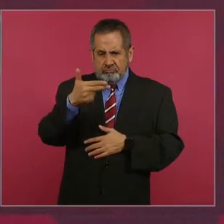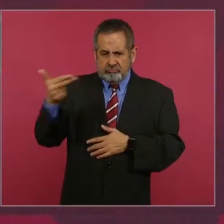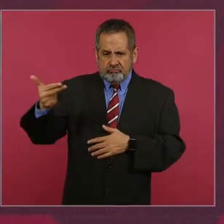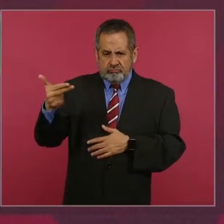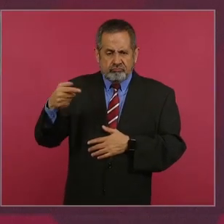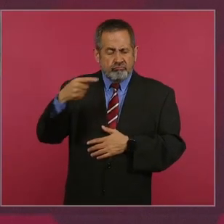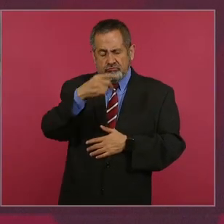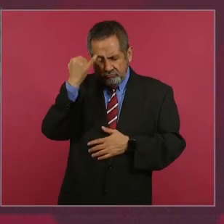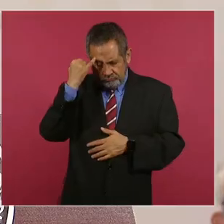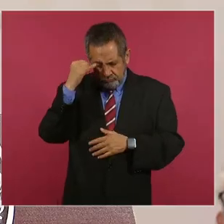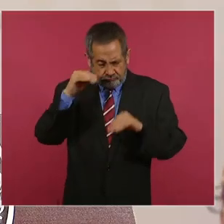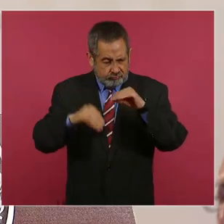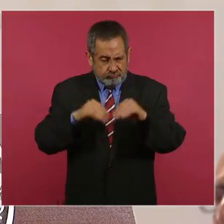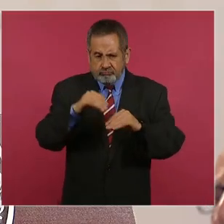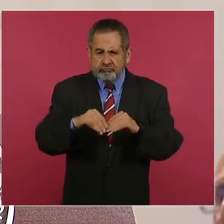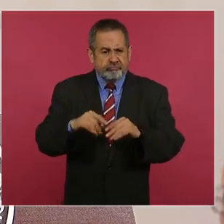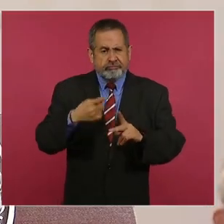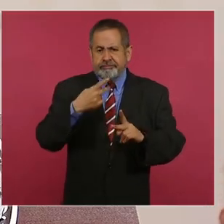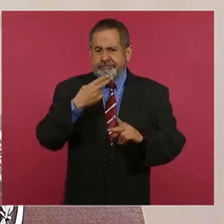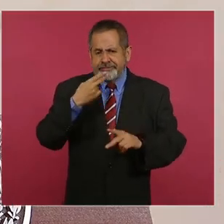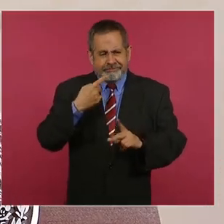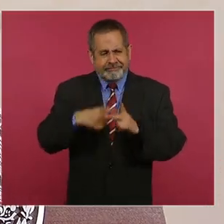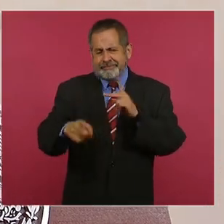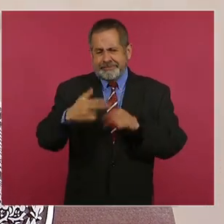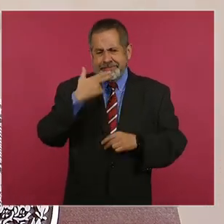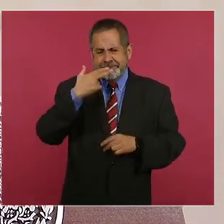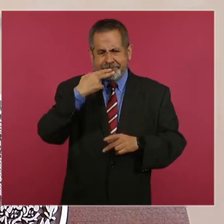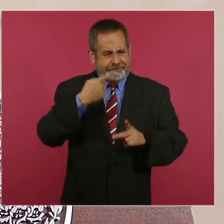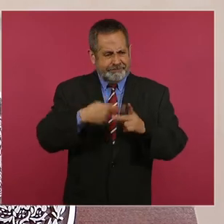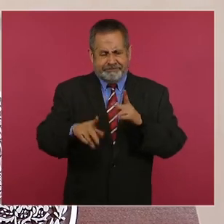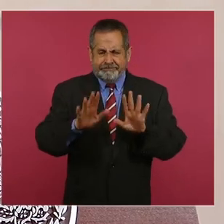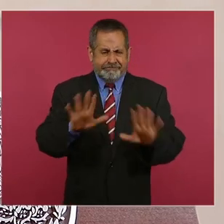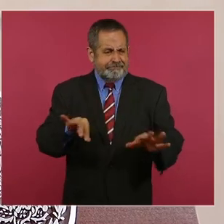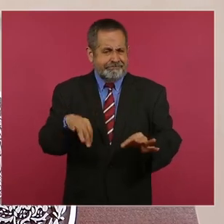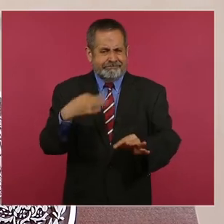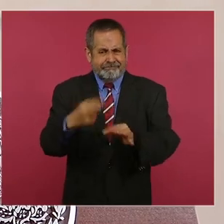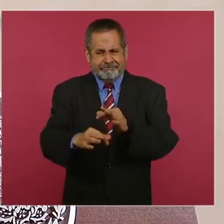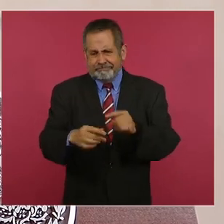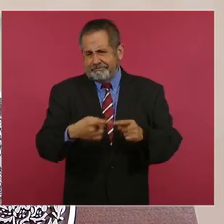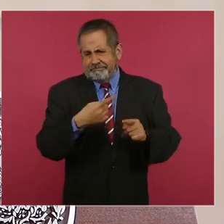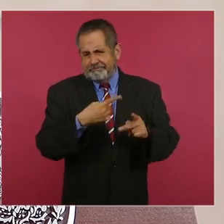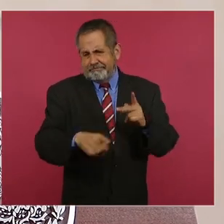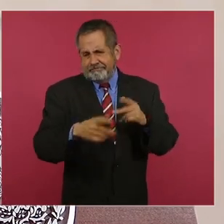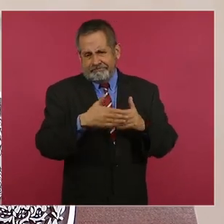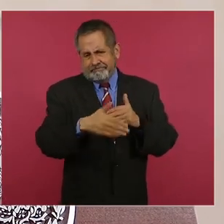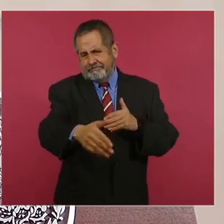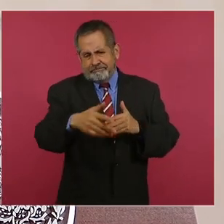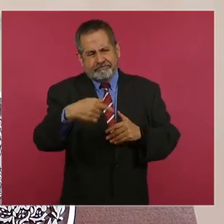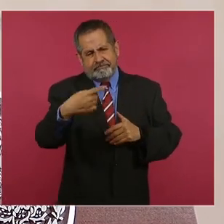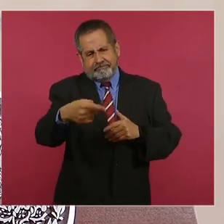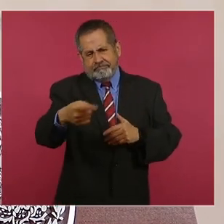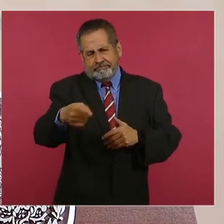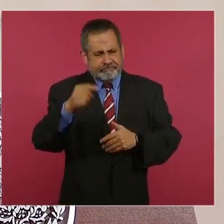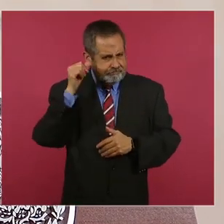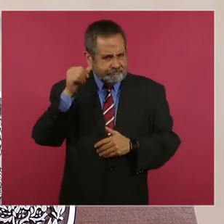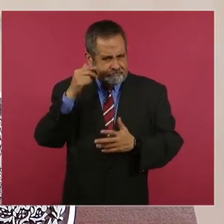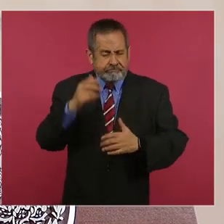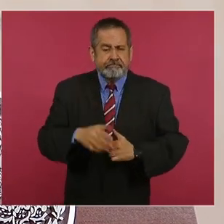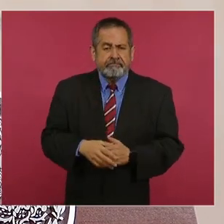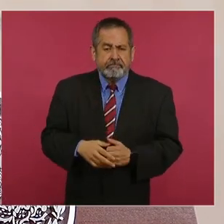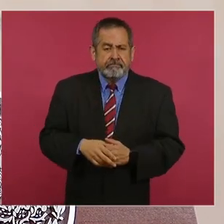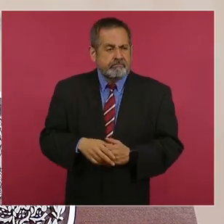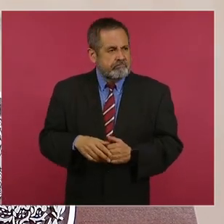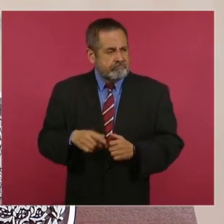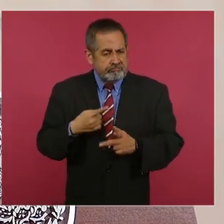que empiecen a funcionar estos hoteles. Incluso quiero aprovechar porque va a